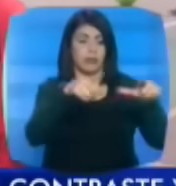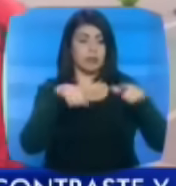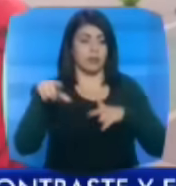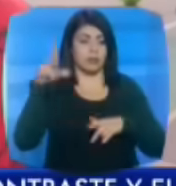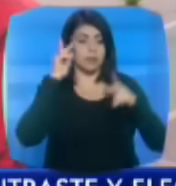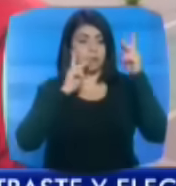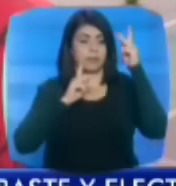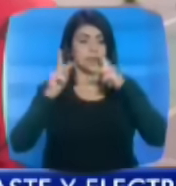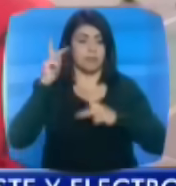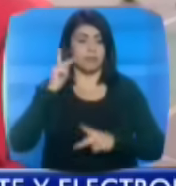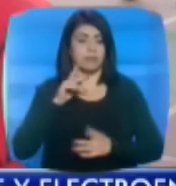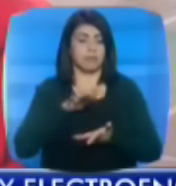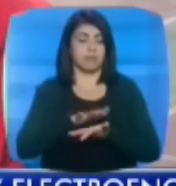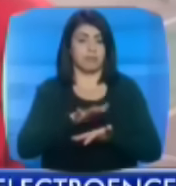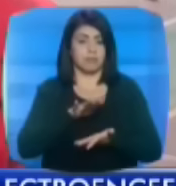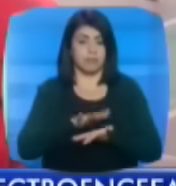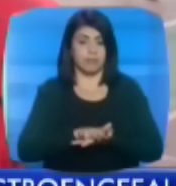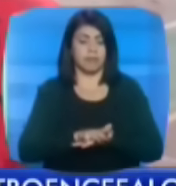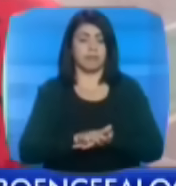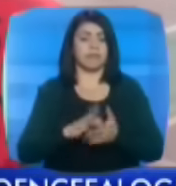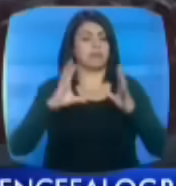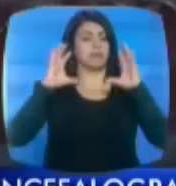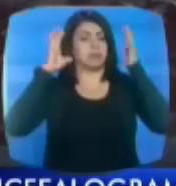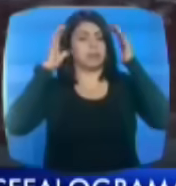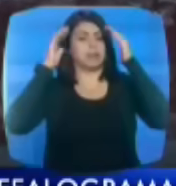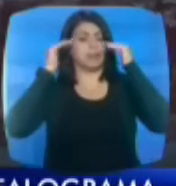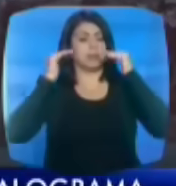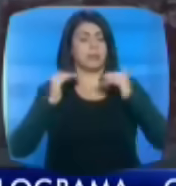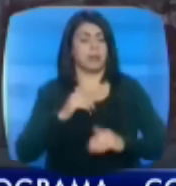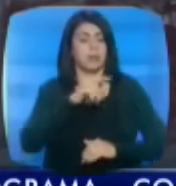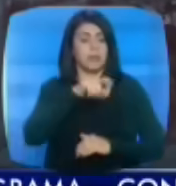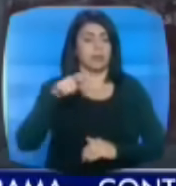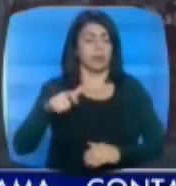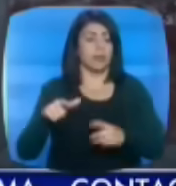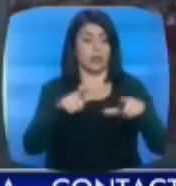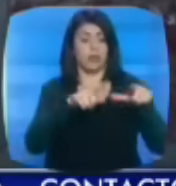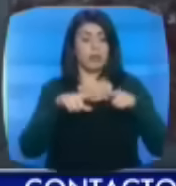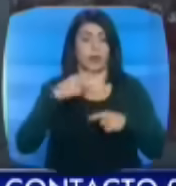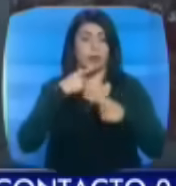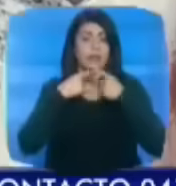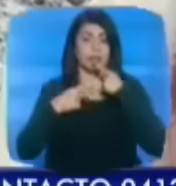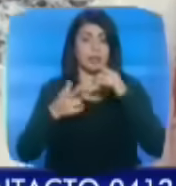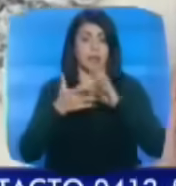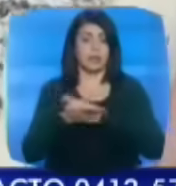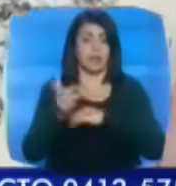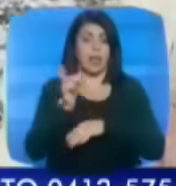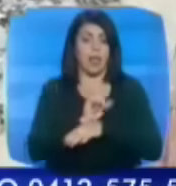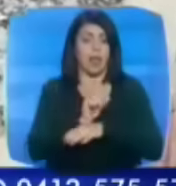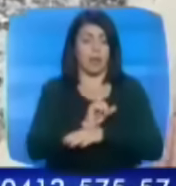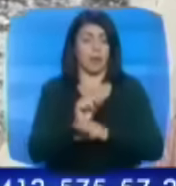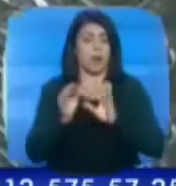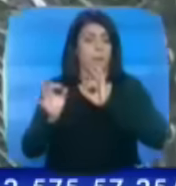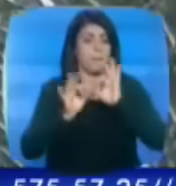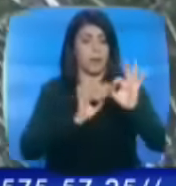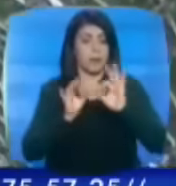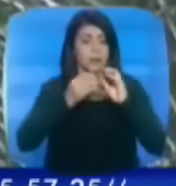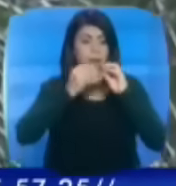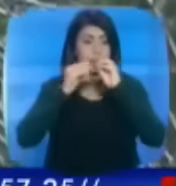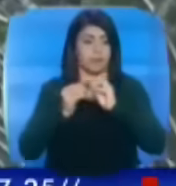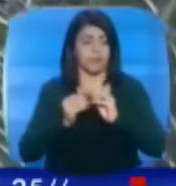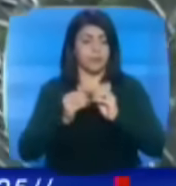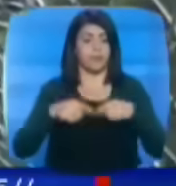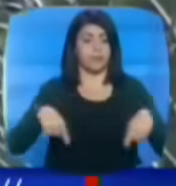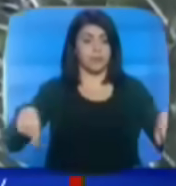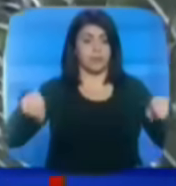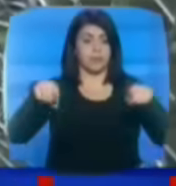para recrearnos, para estar tranquilos, para desestresarnos. Habitantes del sector indicaron que urge el acondicionamiento de esta